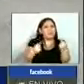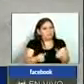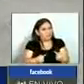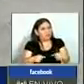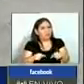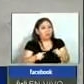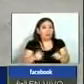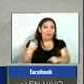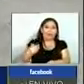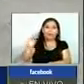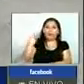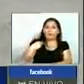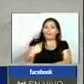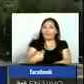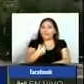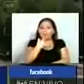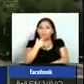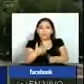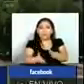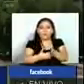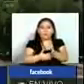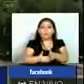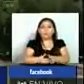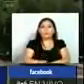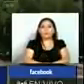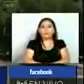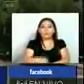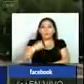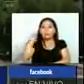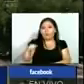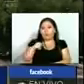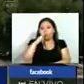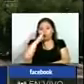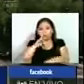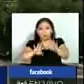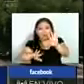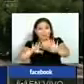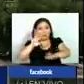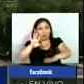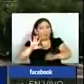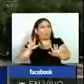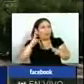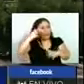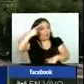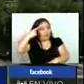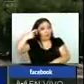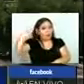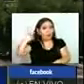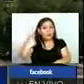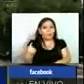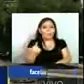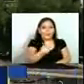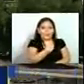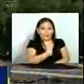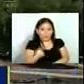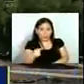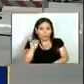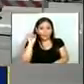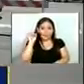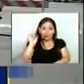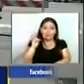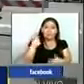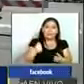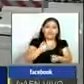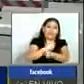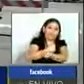celebraciones De Junting Que comenzaron El viernes El 19 de junio Conmemora el momento En el que los últimos Afroestadounidenses Supieron que eran libres